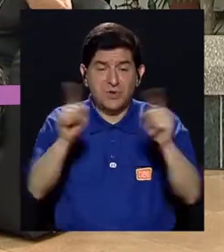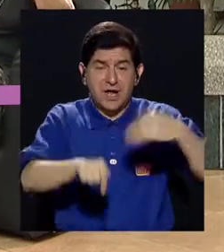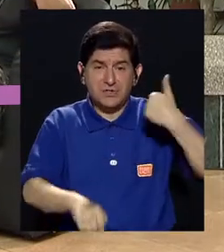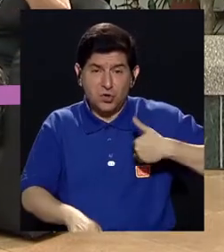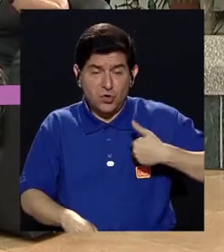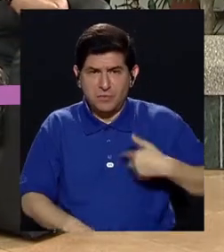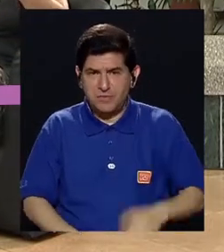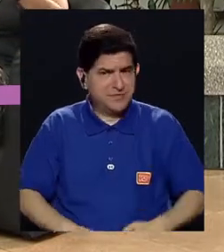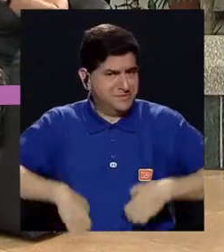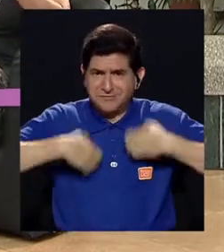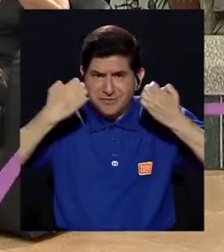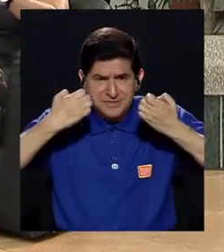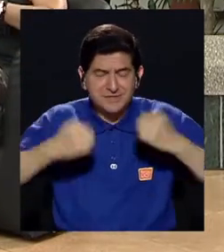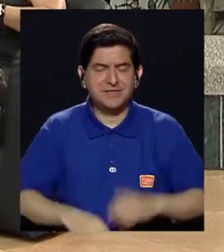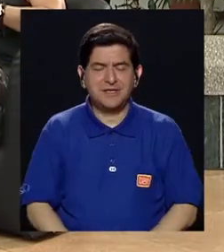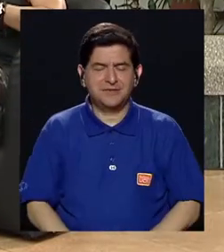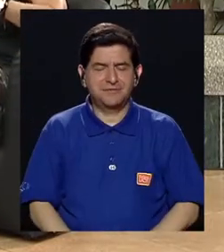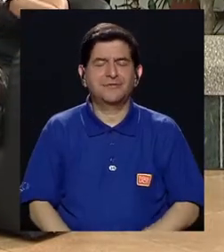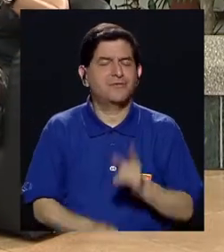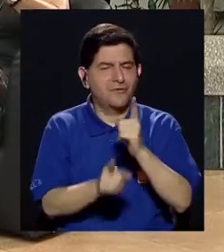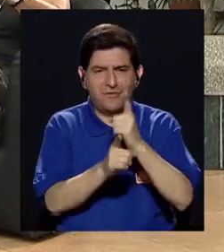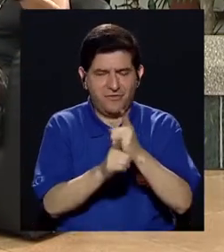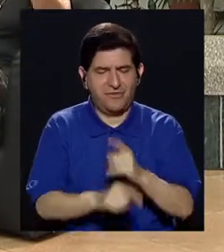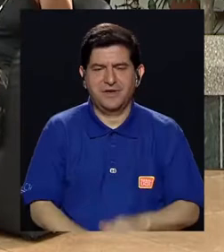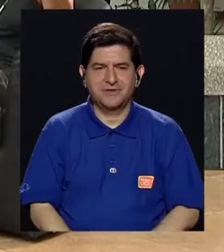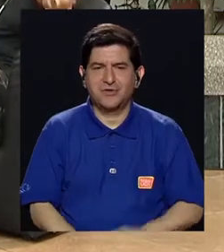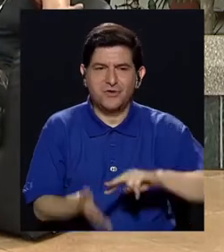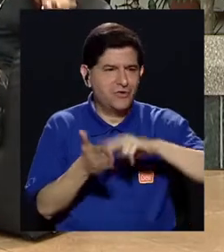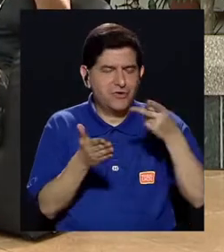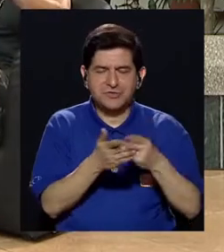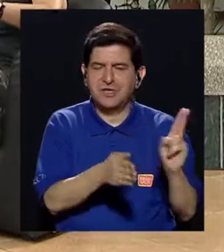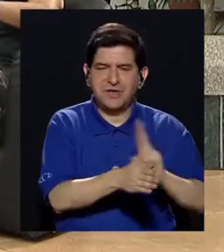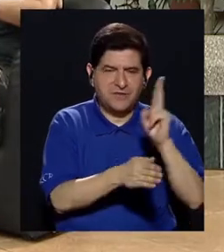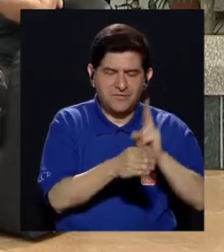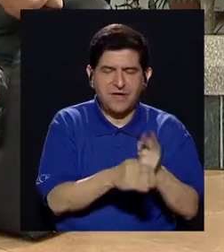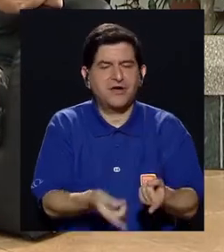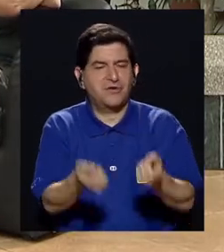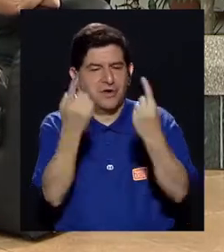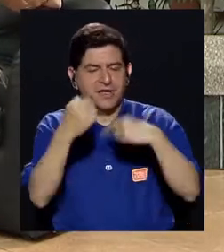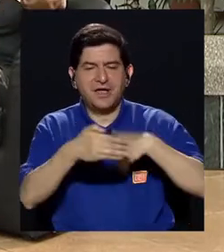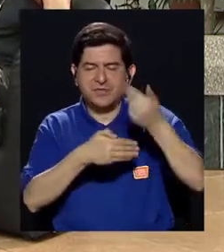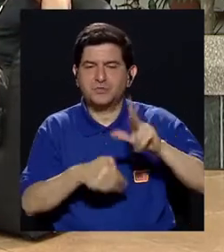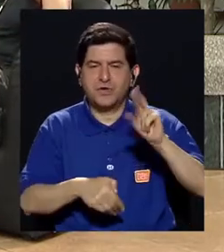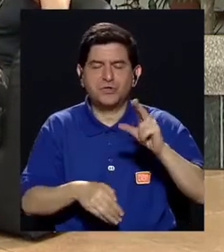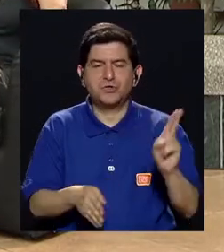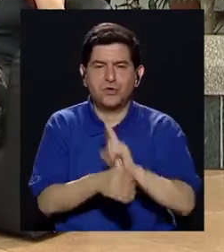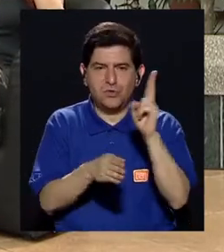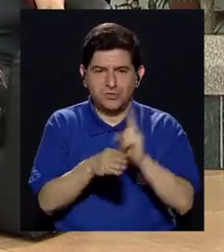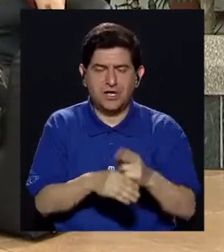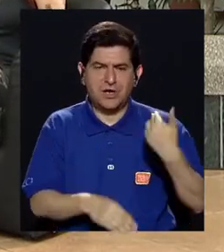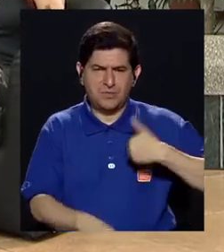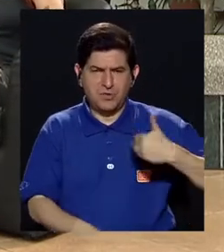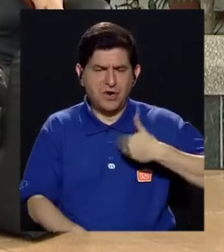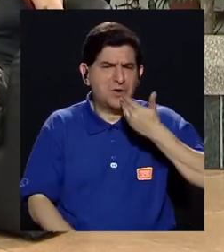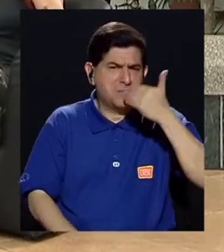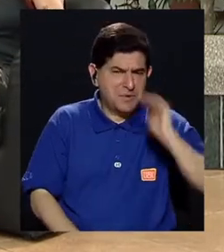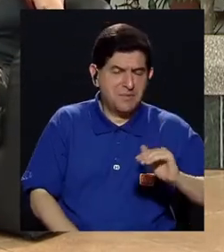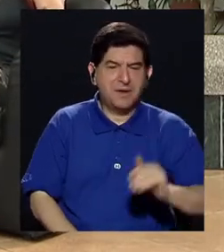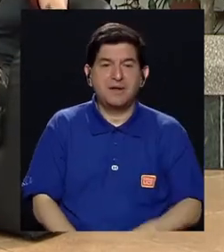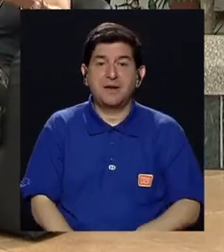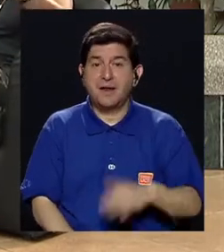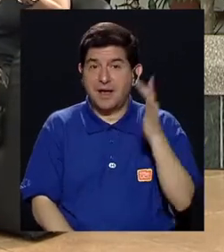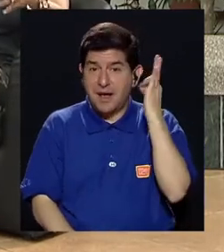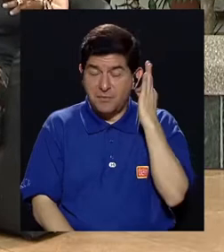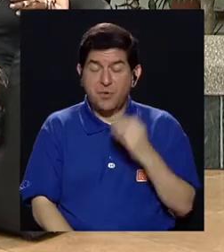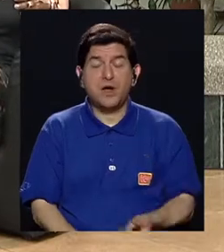existido. No es que se dejaron de usar o que se usaron, se trajeron y se dejaron de usar porque los hombres les estaba yendo un poco